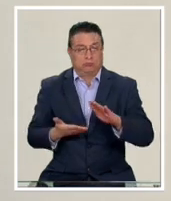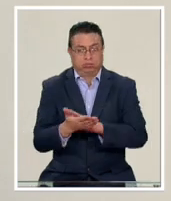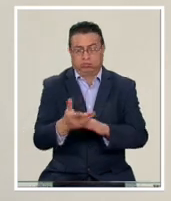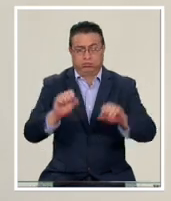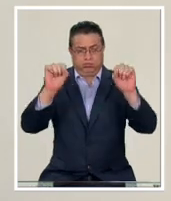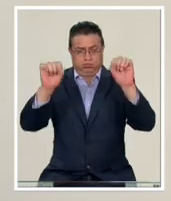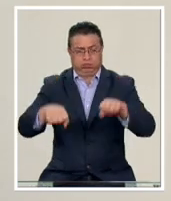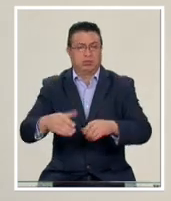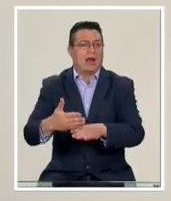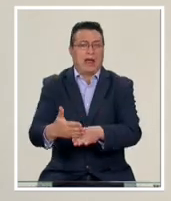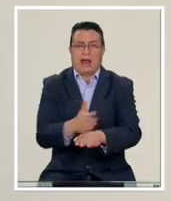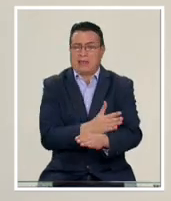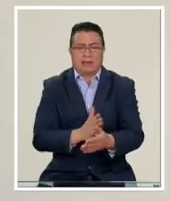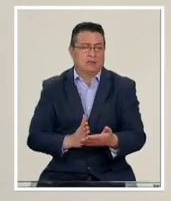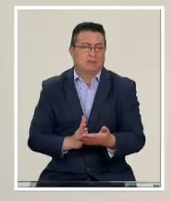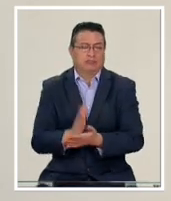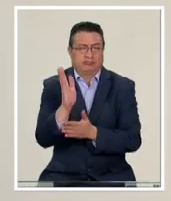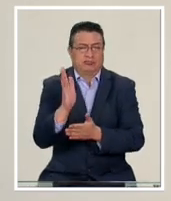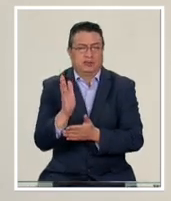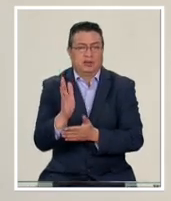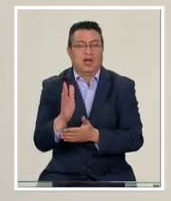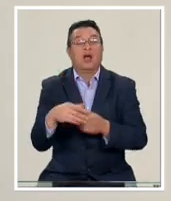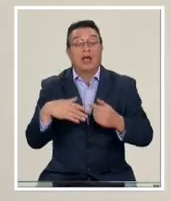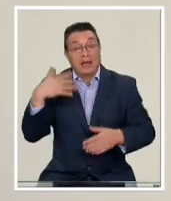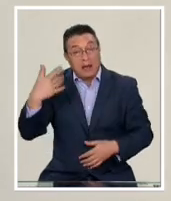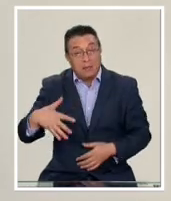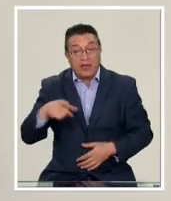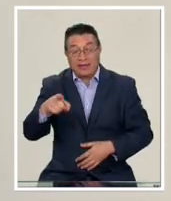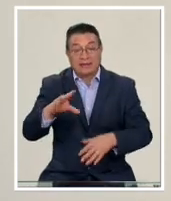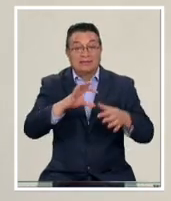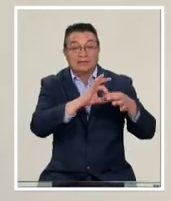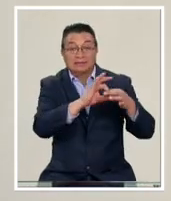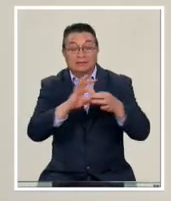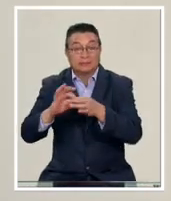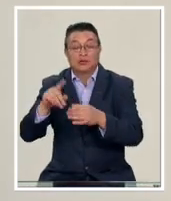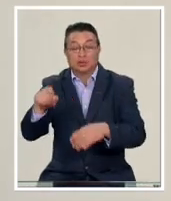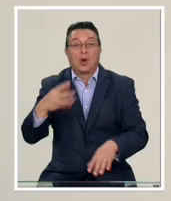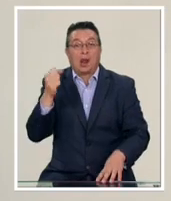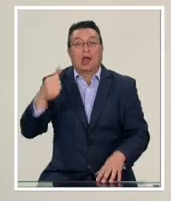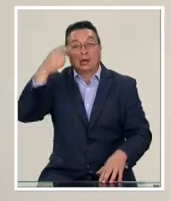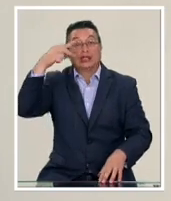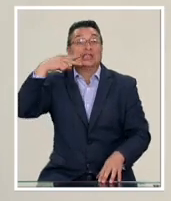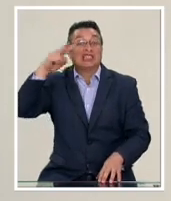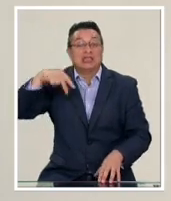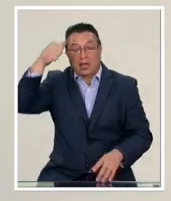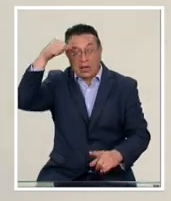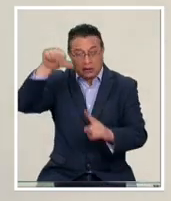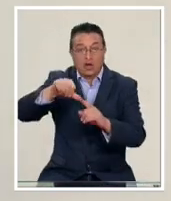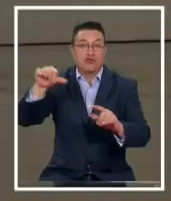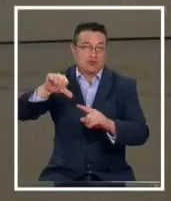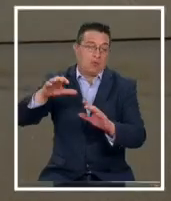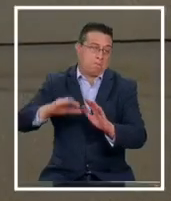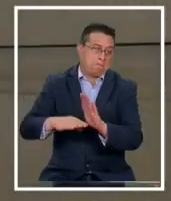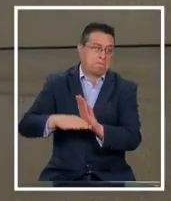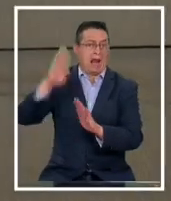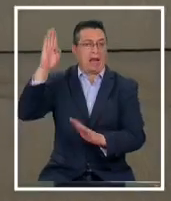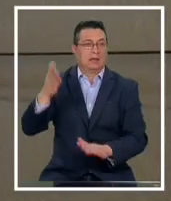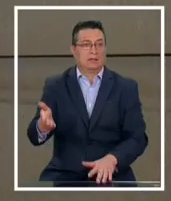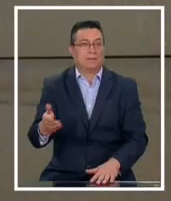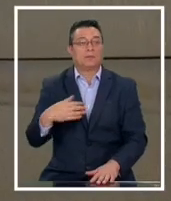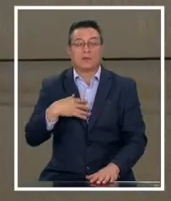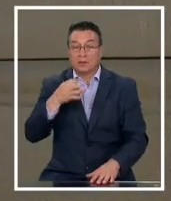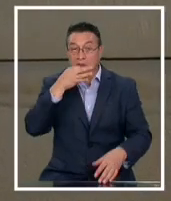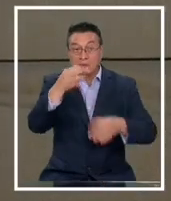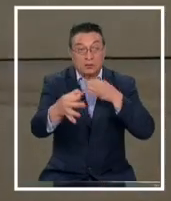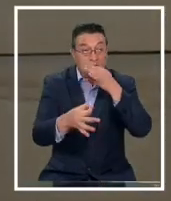cuanto antes sea posible. Lo más importante para que estos hechos no solo no queden en la impunidad, sino que reciban sanciones drásticas. Nosotros hacemos un llamado